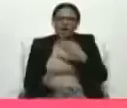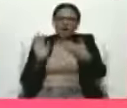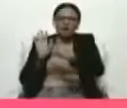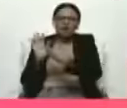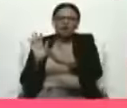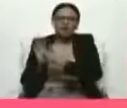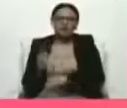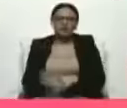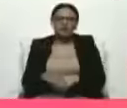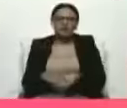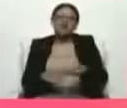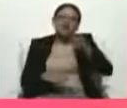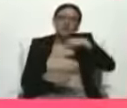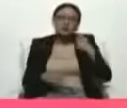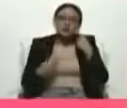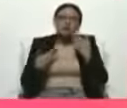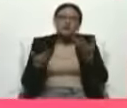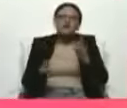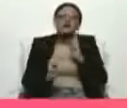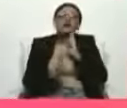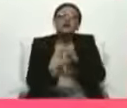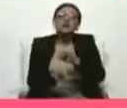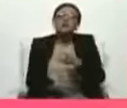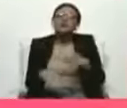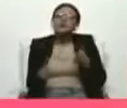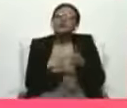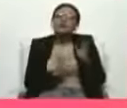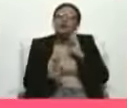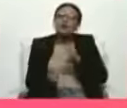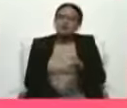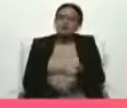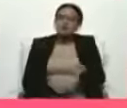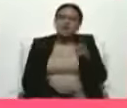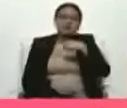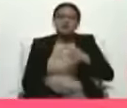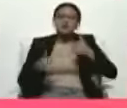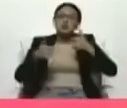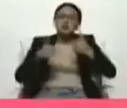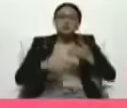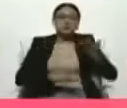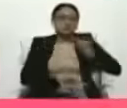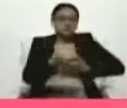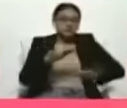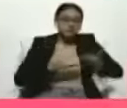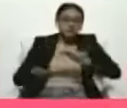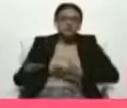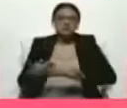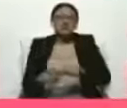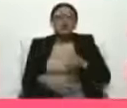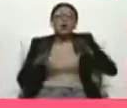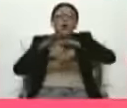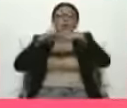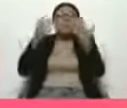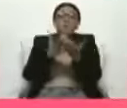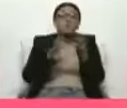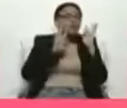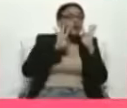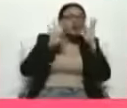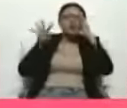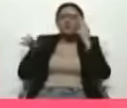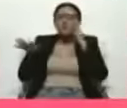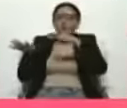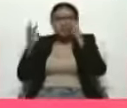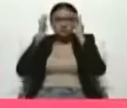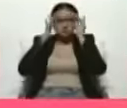difícilmente en el mundo haya habido una política más eficiente contra la pandemia que en